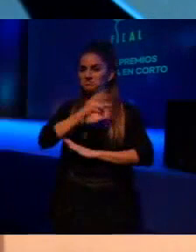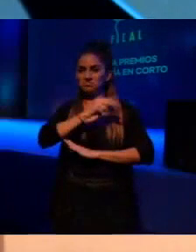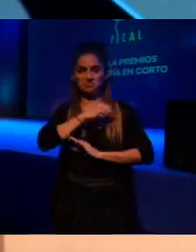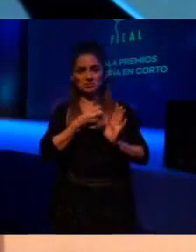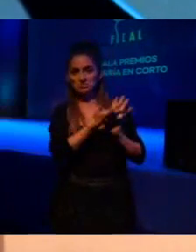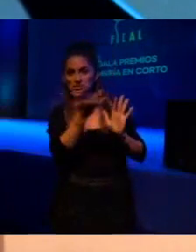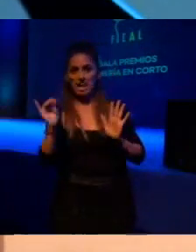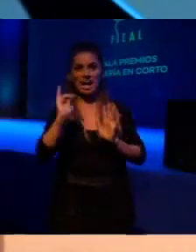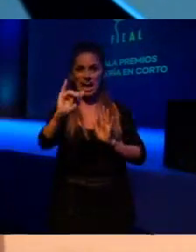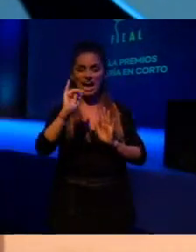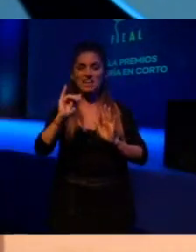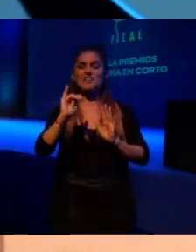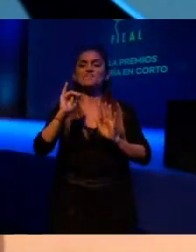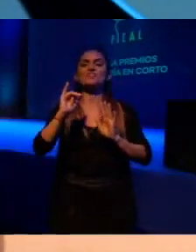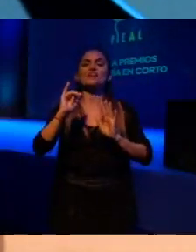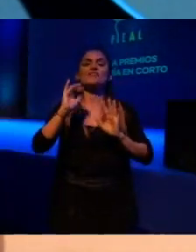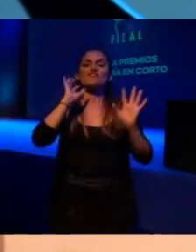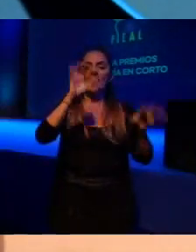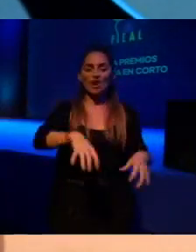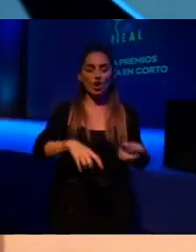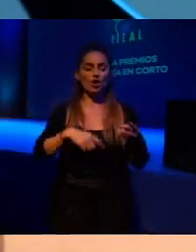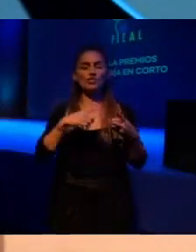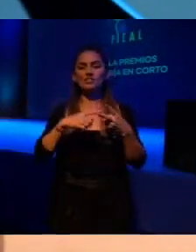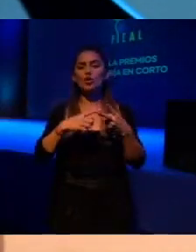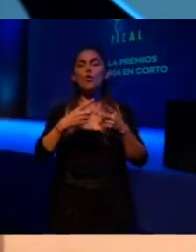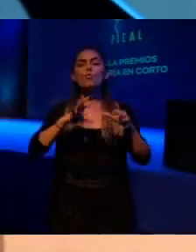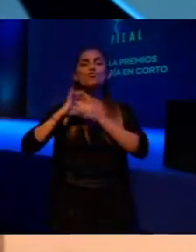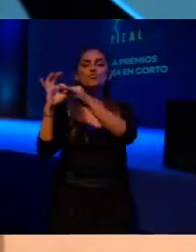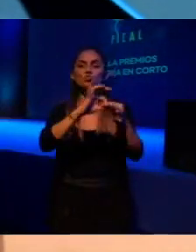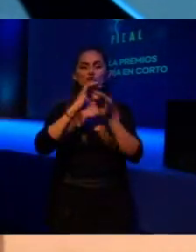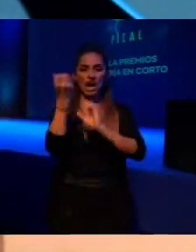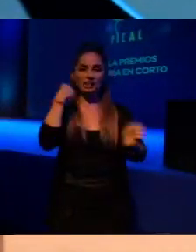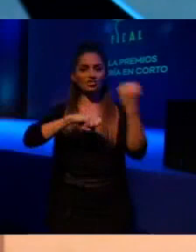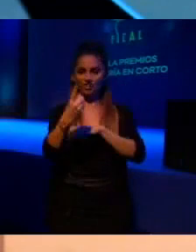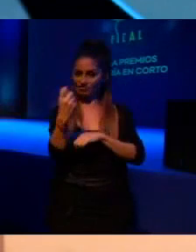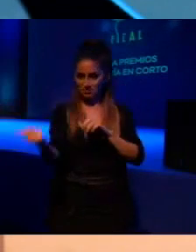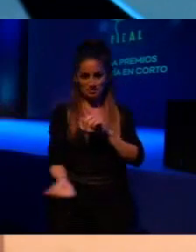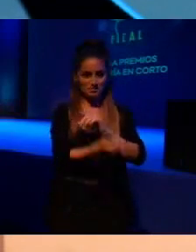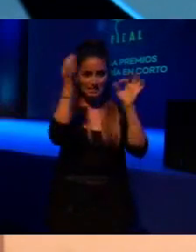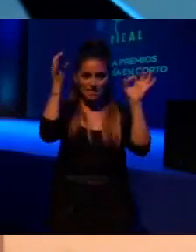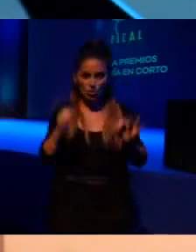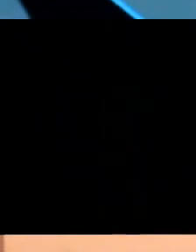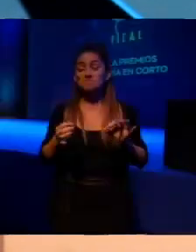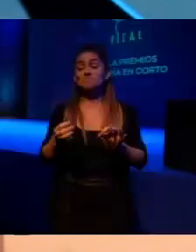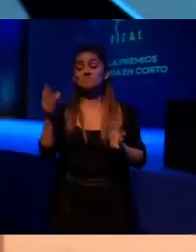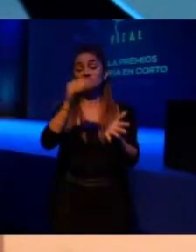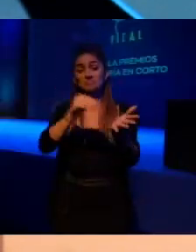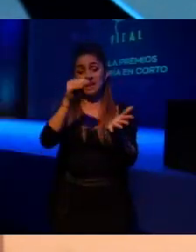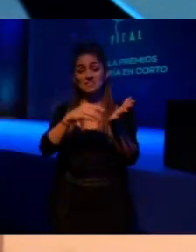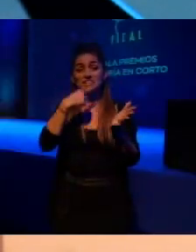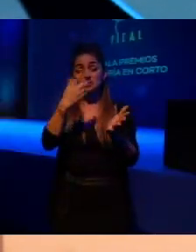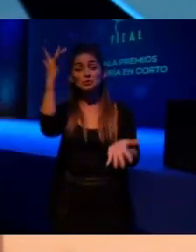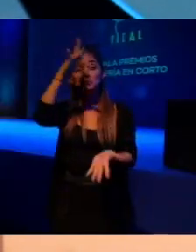el Feroz, el Zapping Award, el Iris, el de la Unión de Actores y los que le quedan. Él en alguna ocasión ha dicho que el hecho de que la fama le